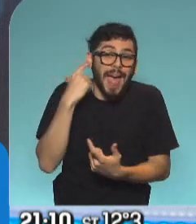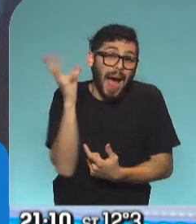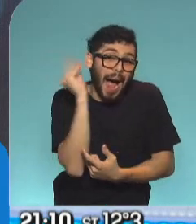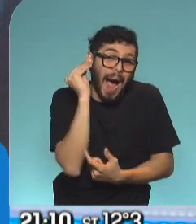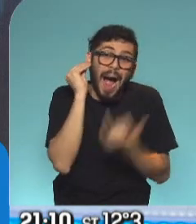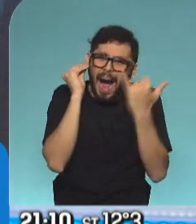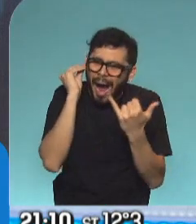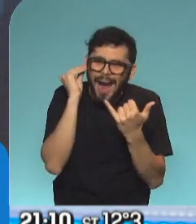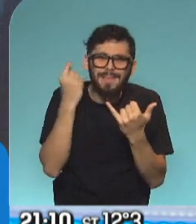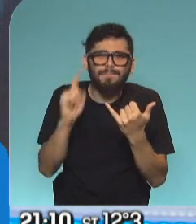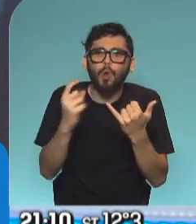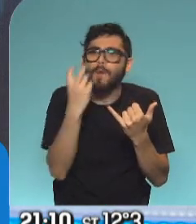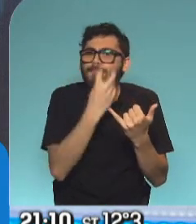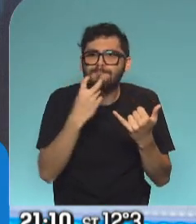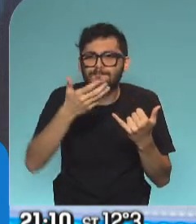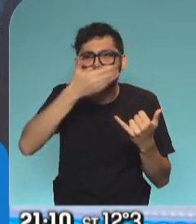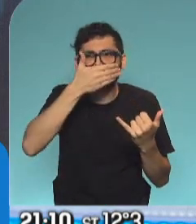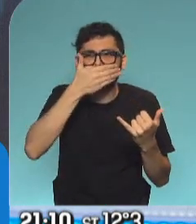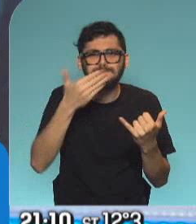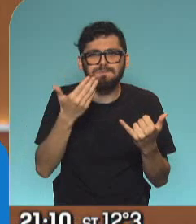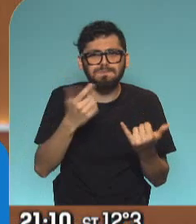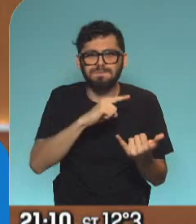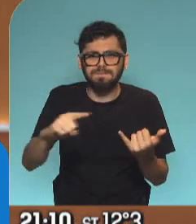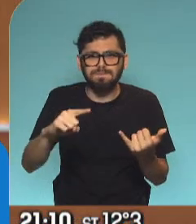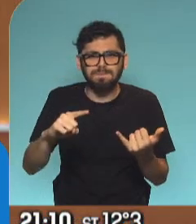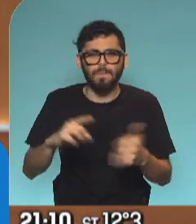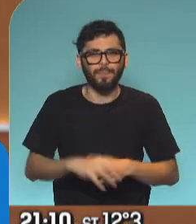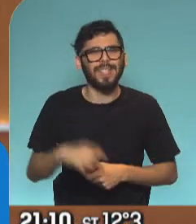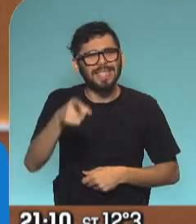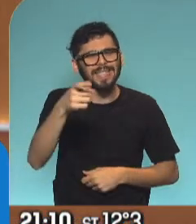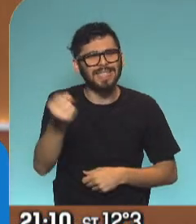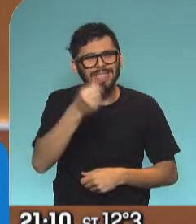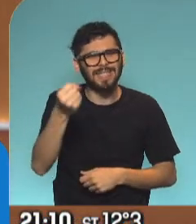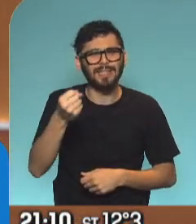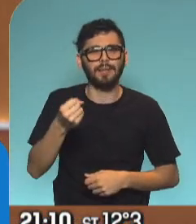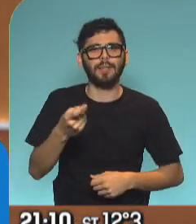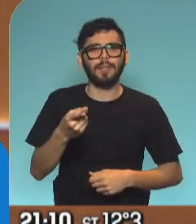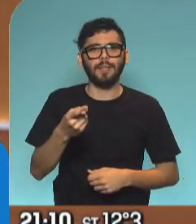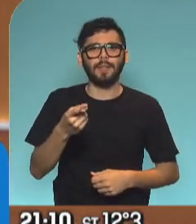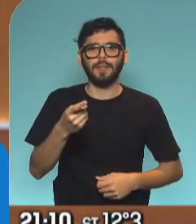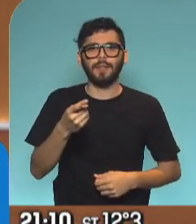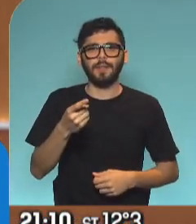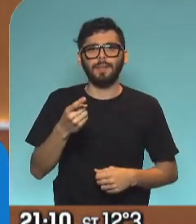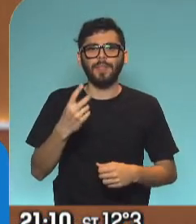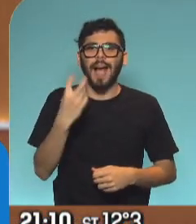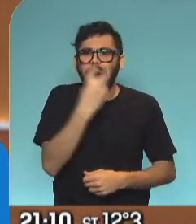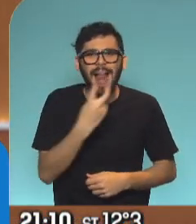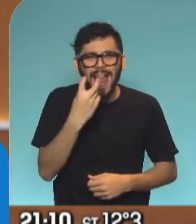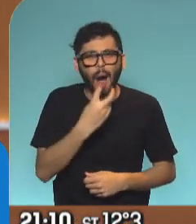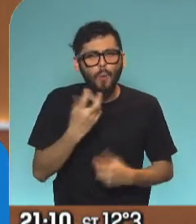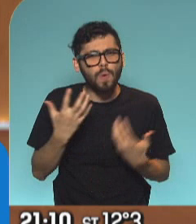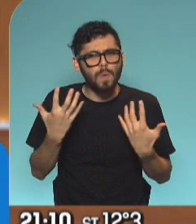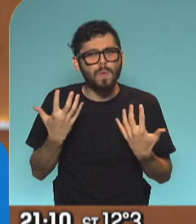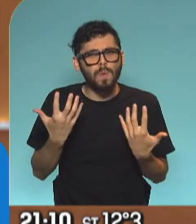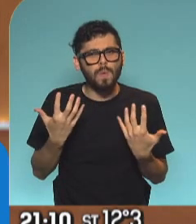pero refuerza la lectura de labios. La lectura de labios es muy importante. Y eso es algo a tener en cuenta. La lectura de labios,